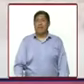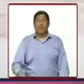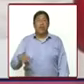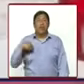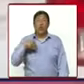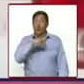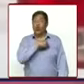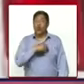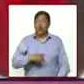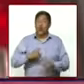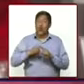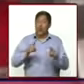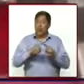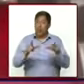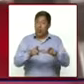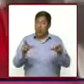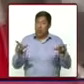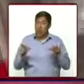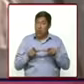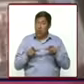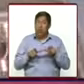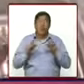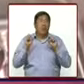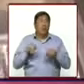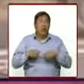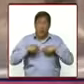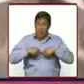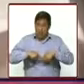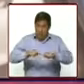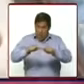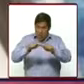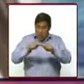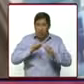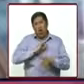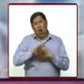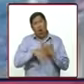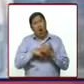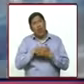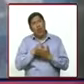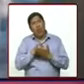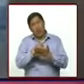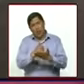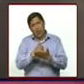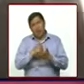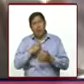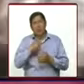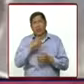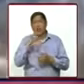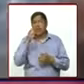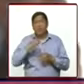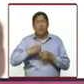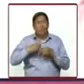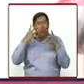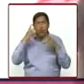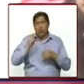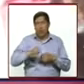Vamos a estar en los diferentes lugares donde nos convoquen para seguir recolectando toda esta ayuda que se va a ir para los más